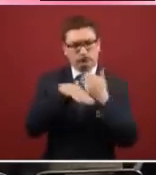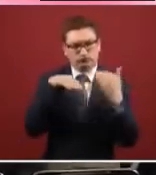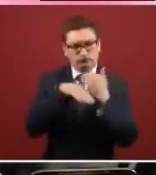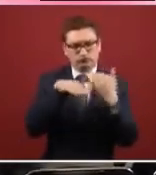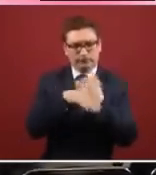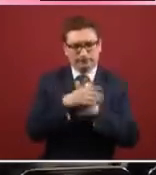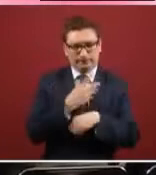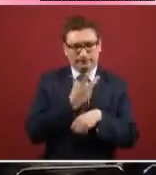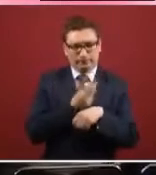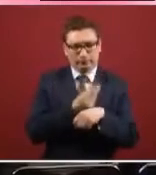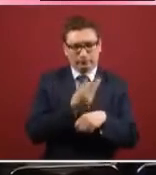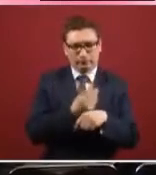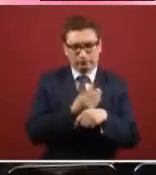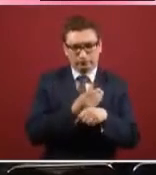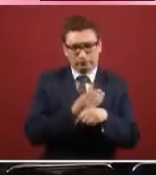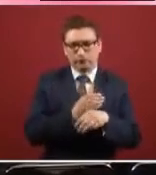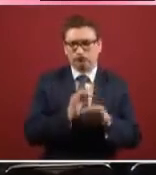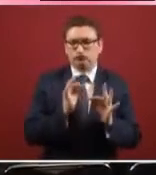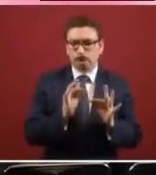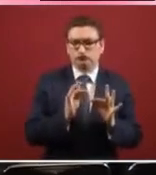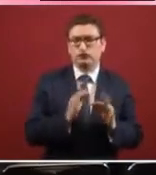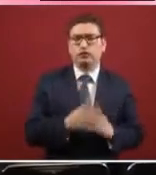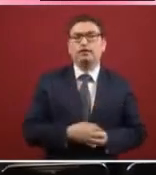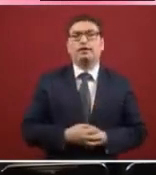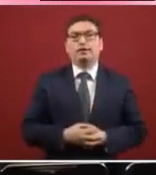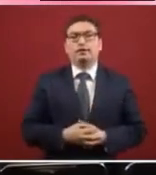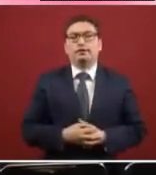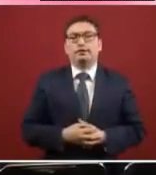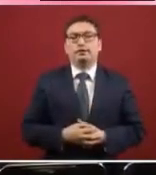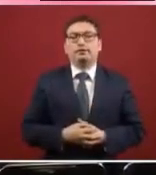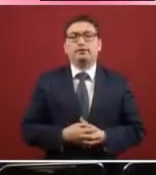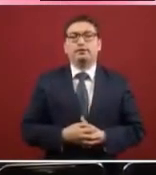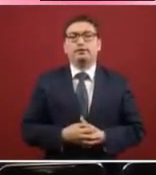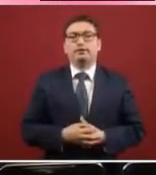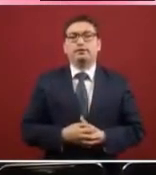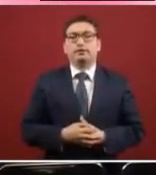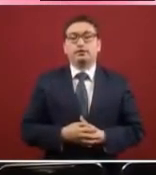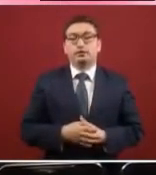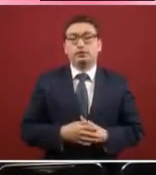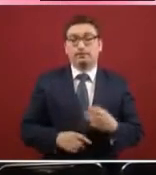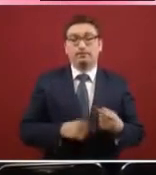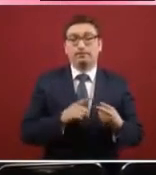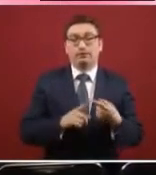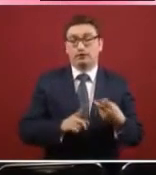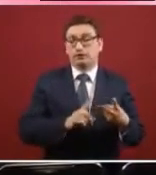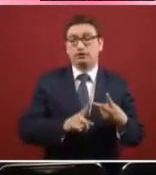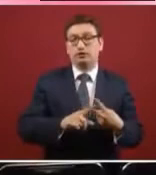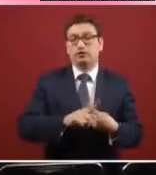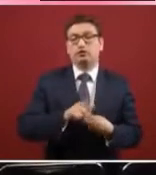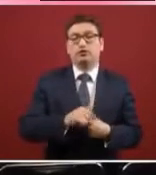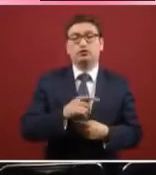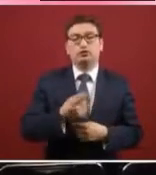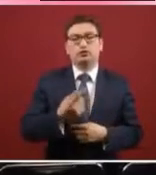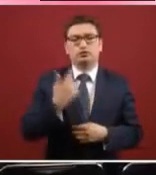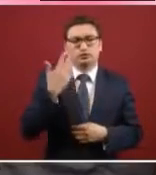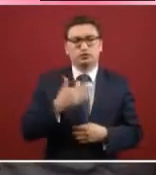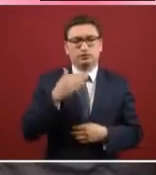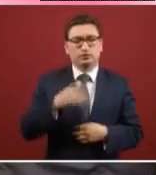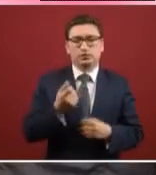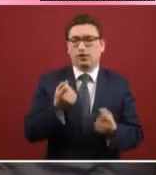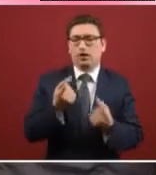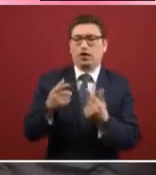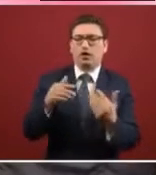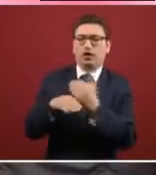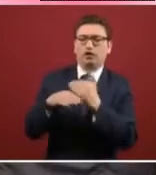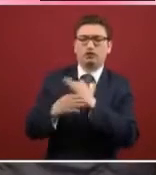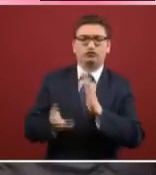mantenimiento. Conservation and management of the roads. Momento, in a moment. La terminación de obras